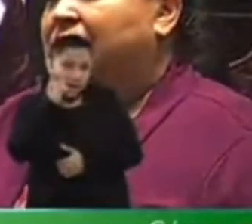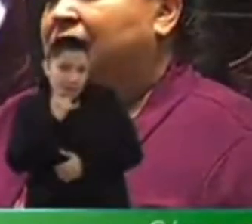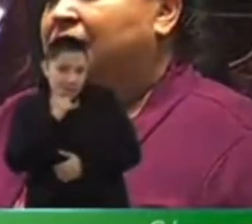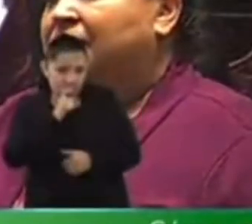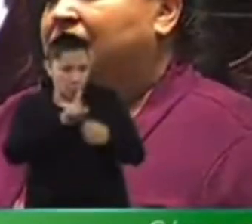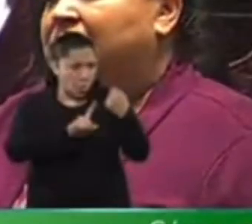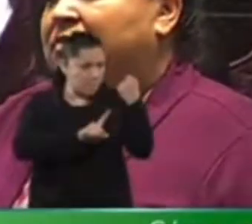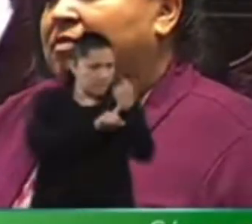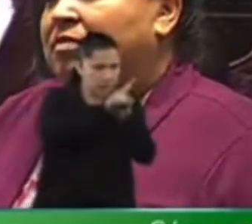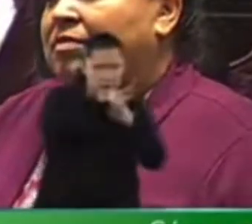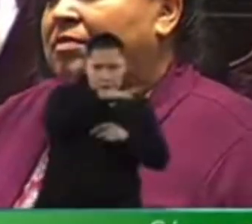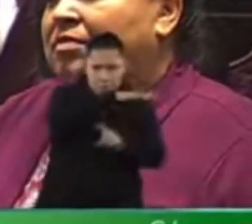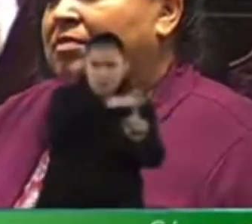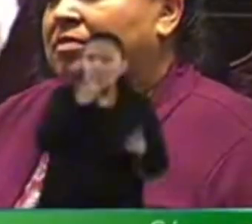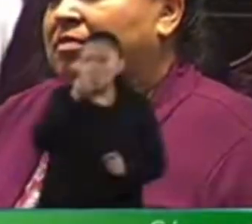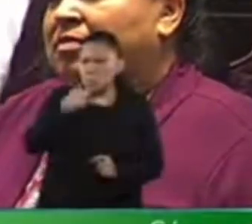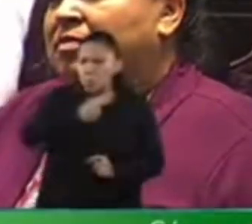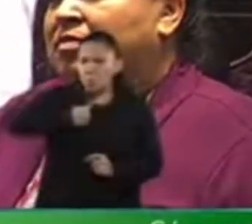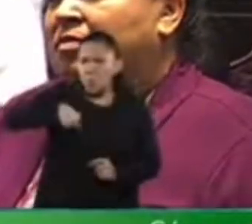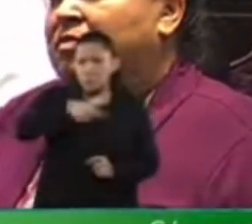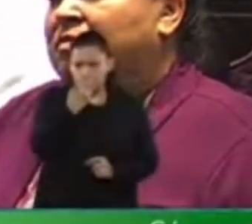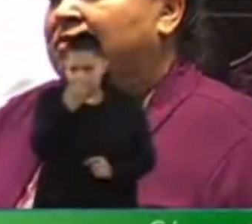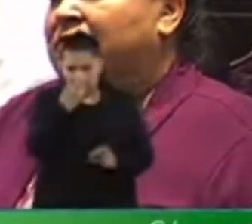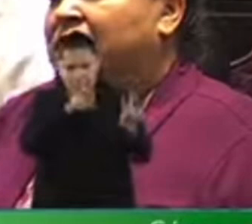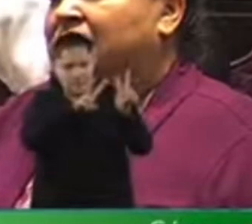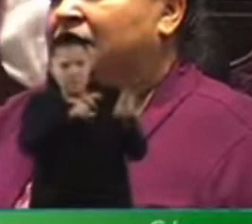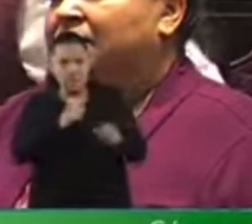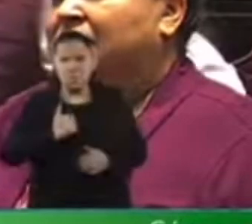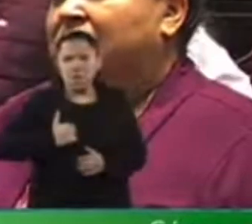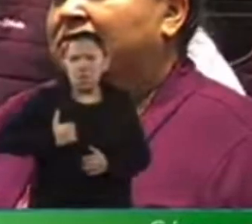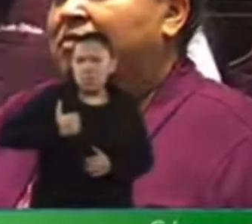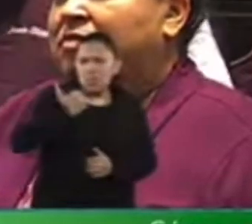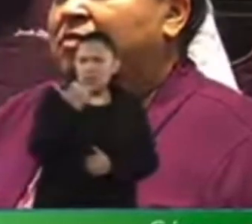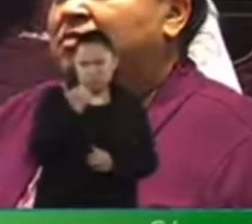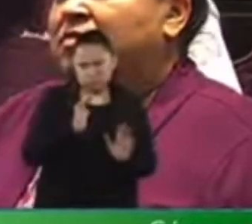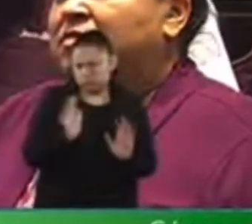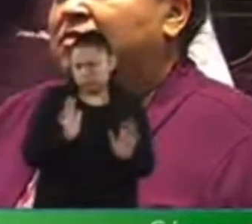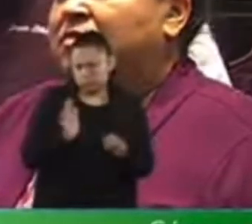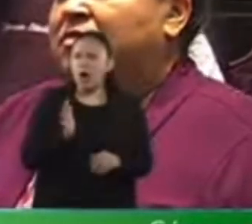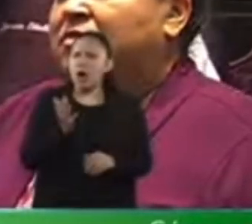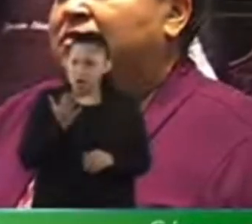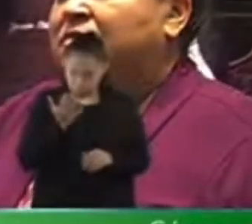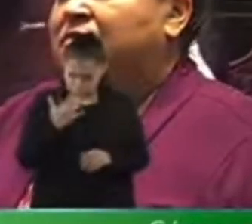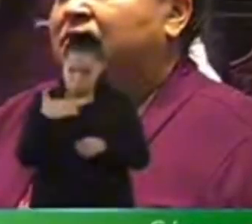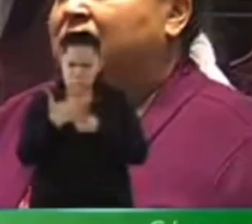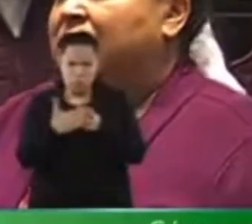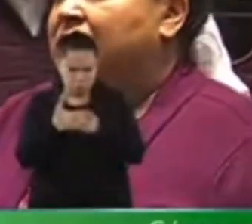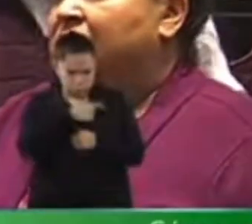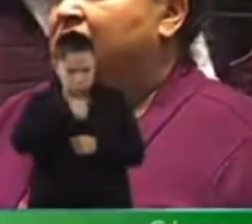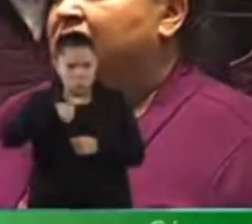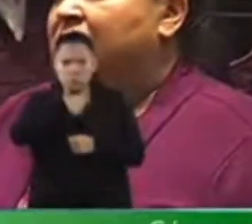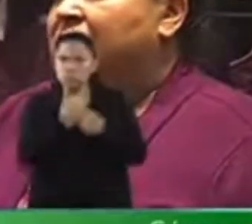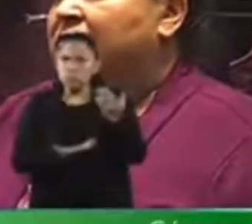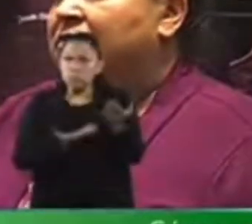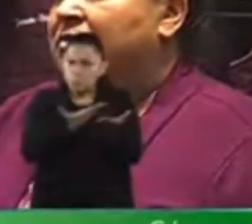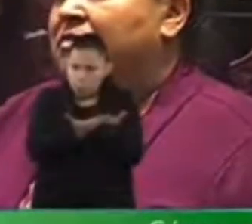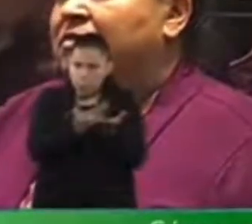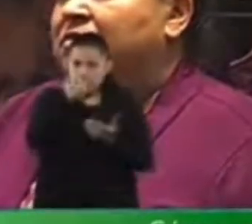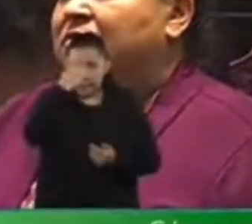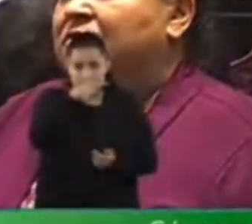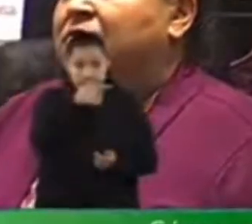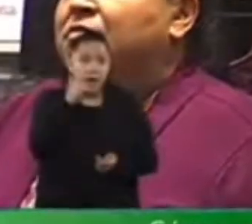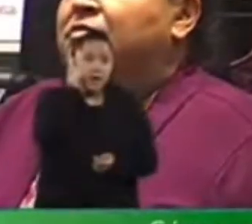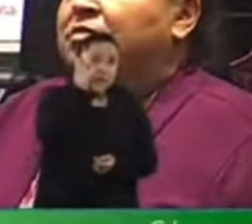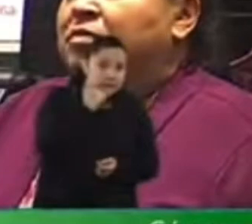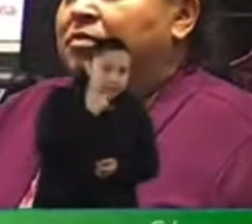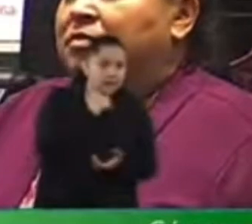dolor ajeno. Y vamos a presentar una propuesta que le va a atender a Guerrero, como lo ha venido